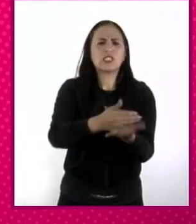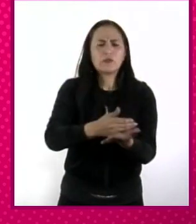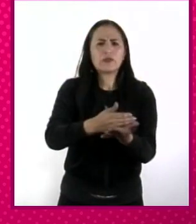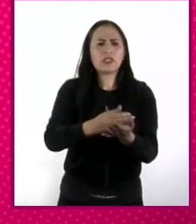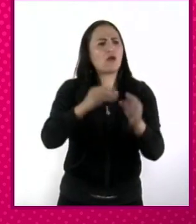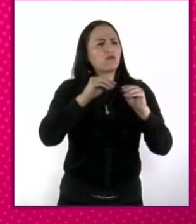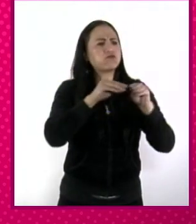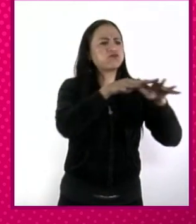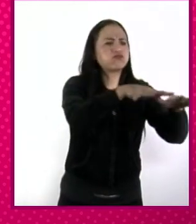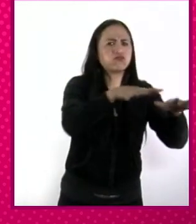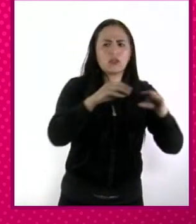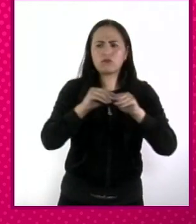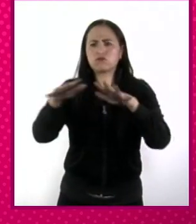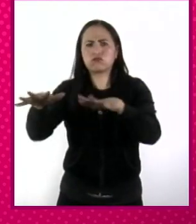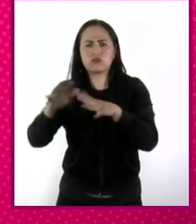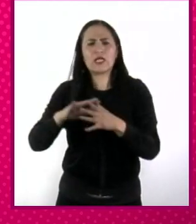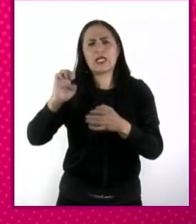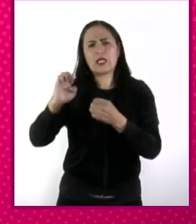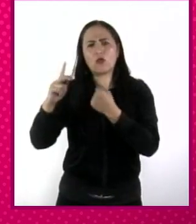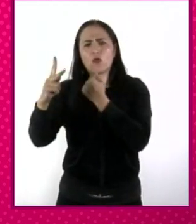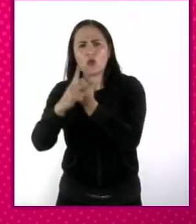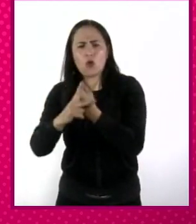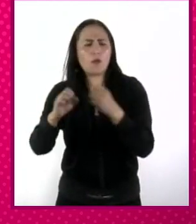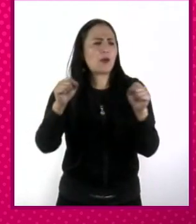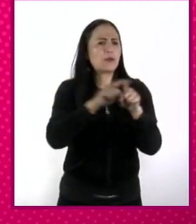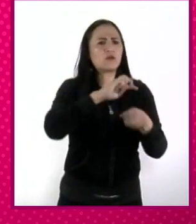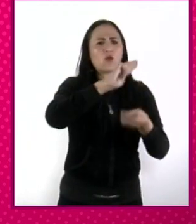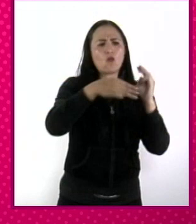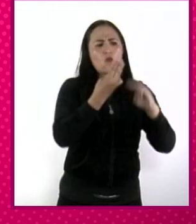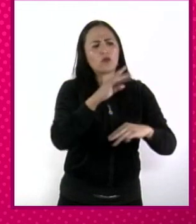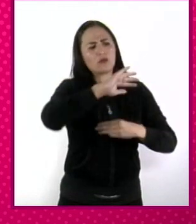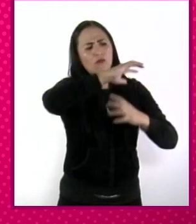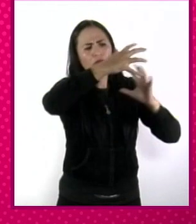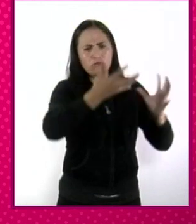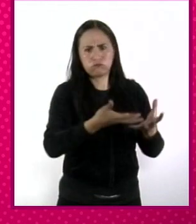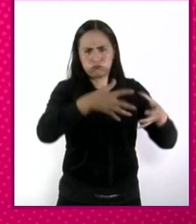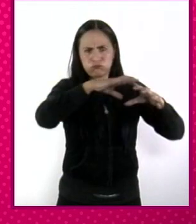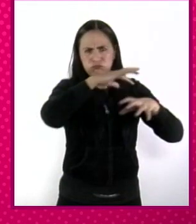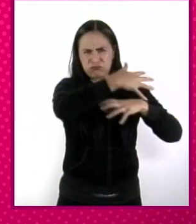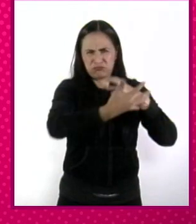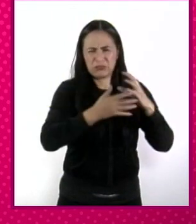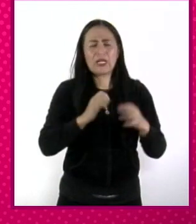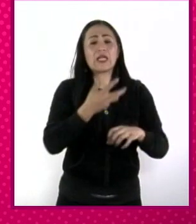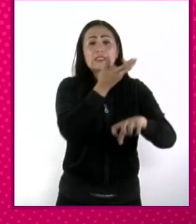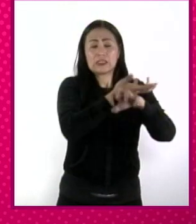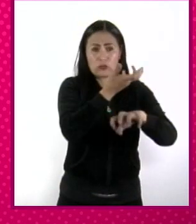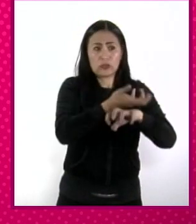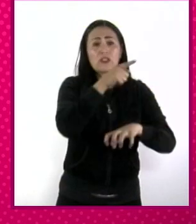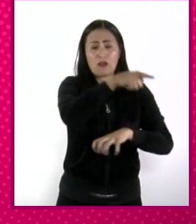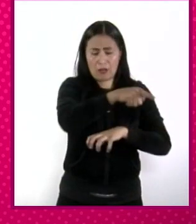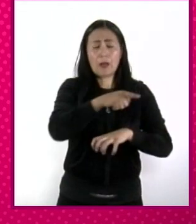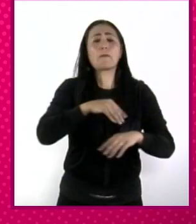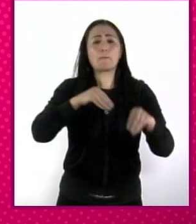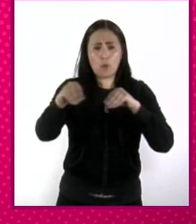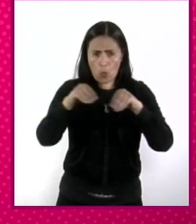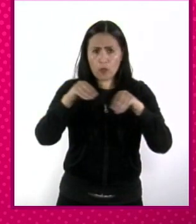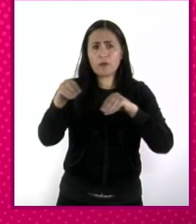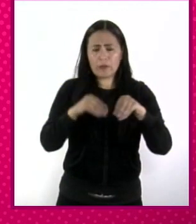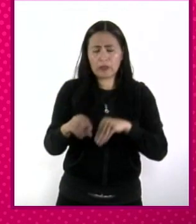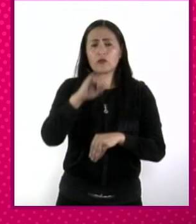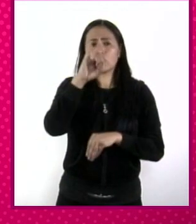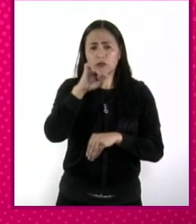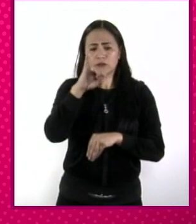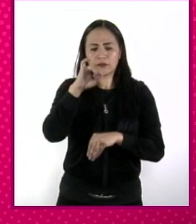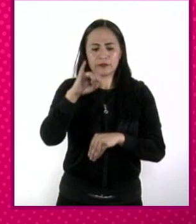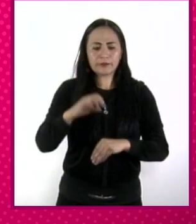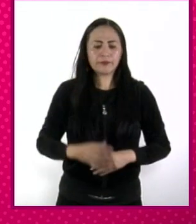expansiones, tanto en Europa como en el resto del mundo. En Estados Unidos existían movimientos que cuestionaban la forma